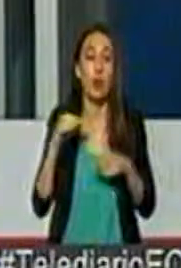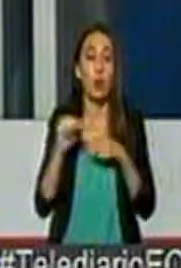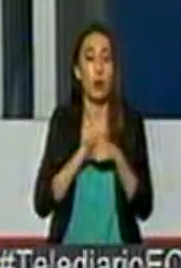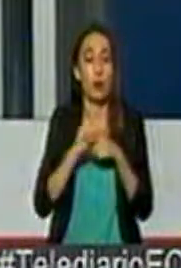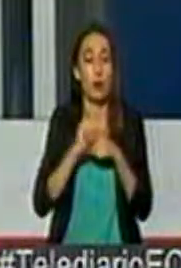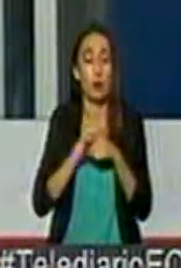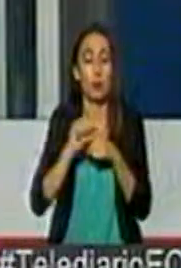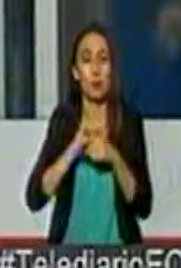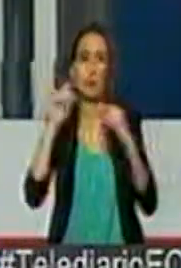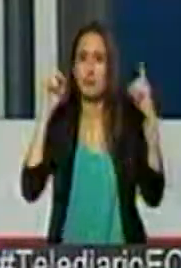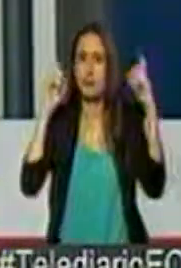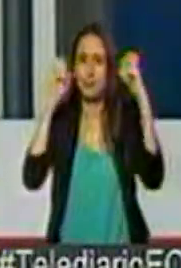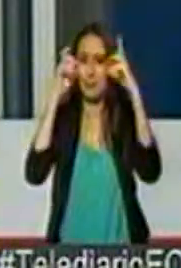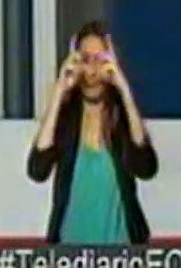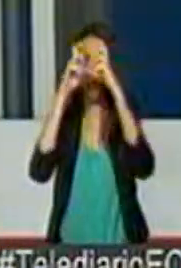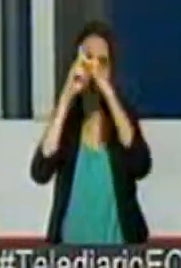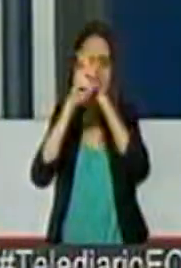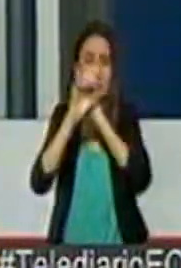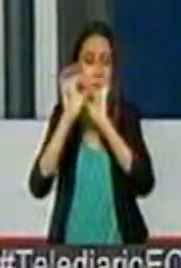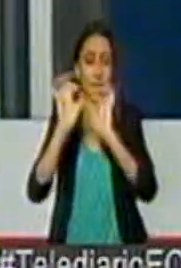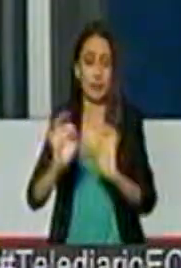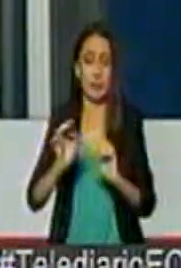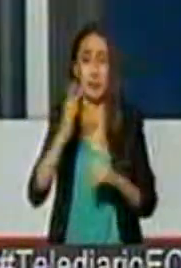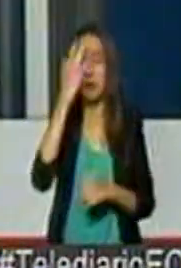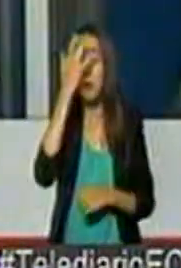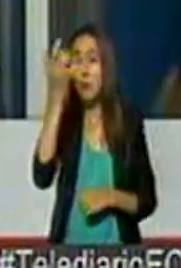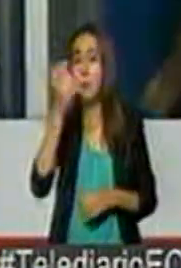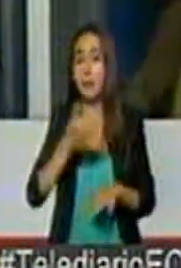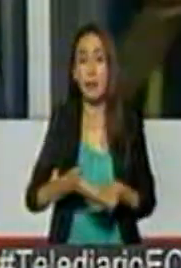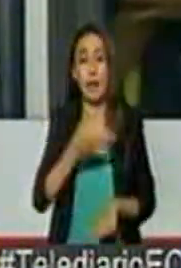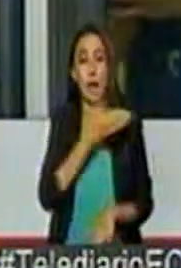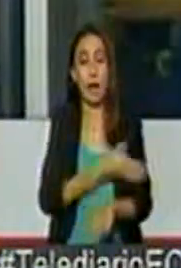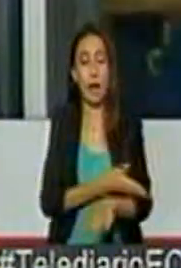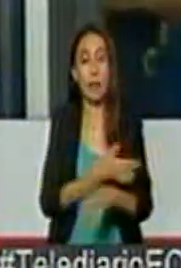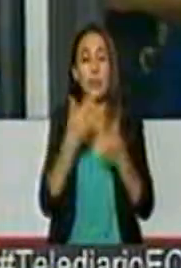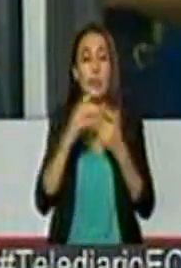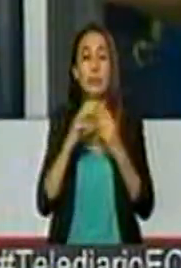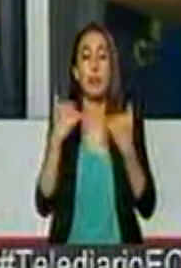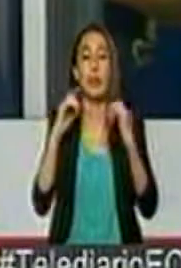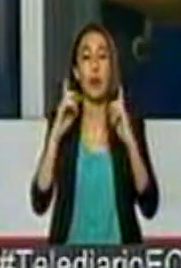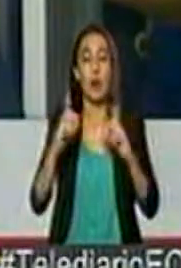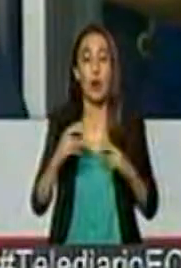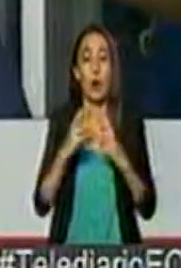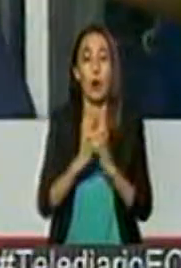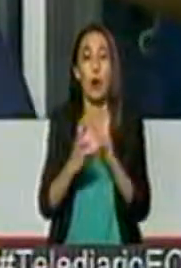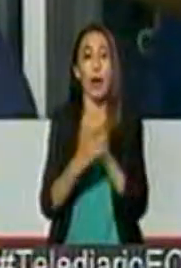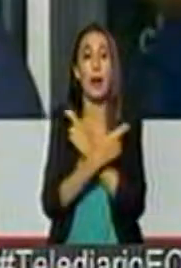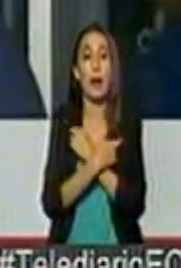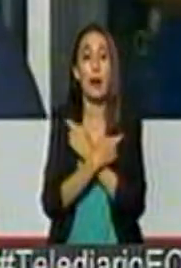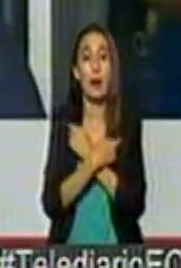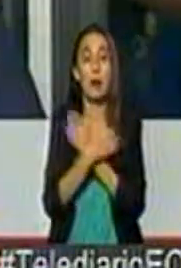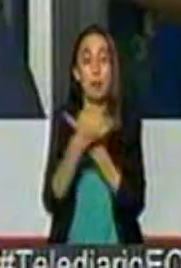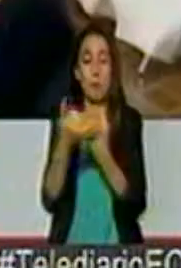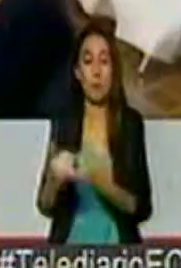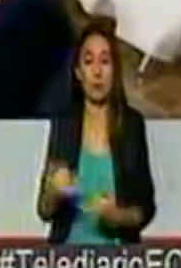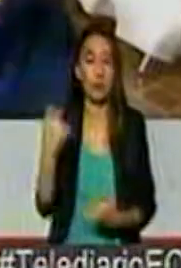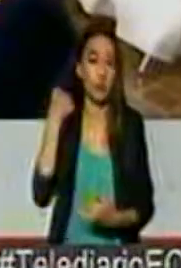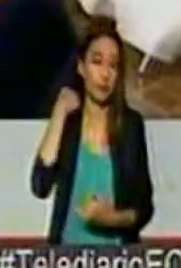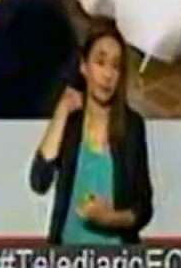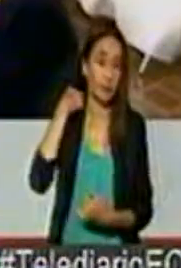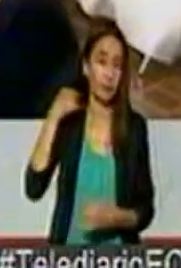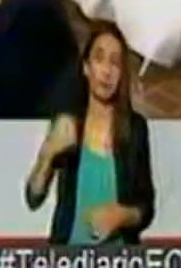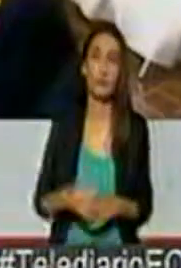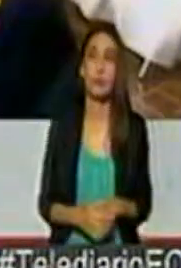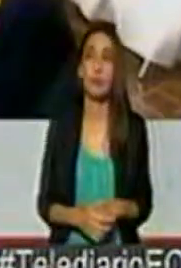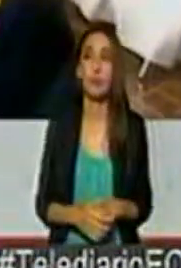ha sido un poquito complicada, ya que me estoy recuperando de una lesión de columna. En total,